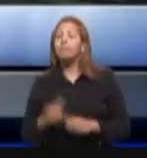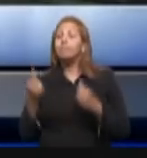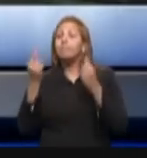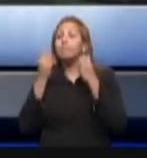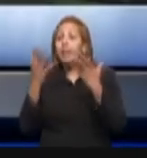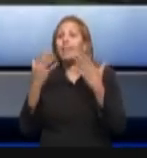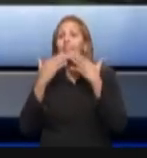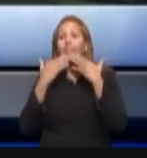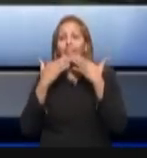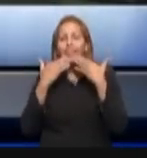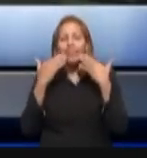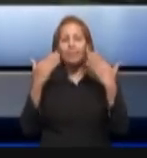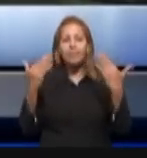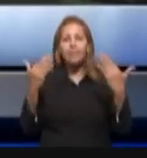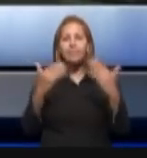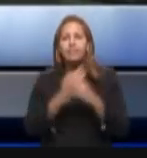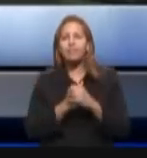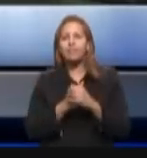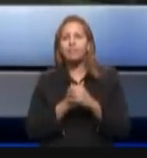Muchas gracias.